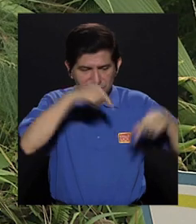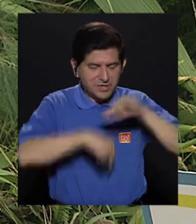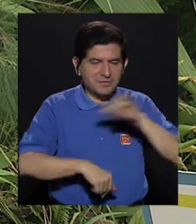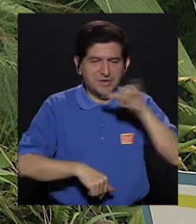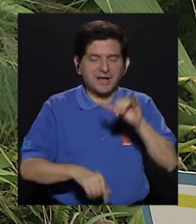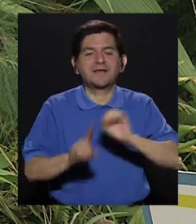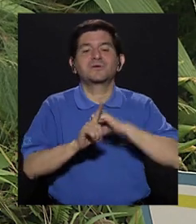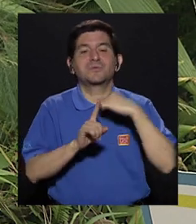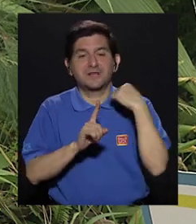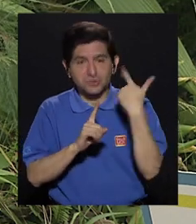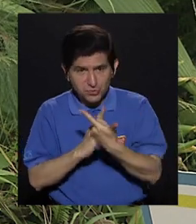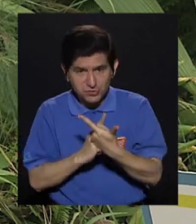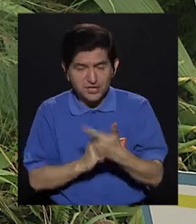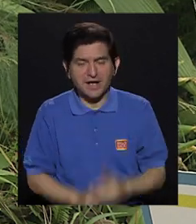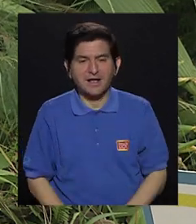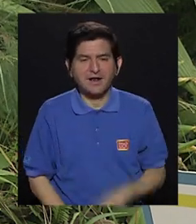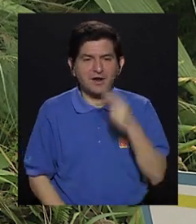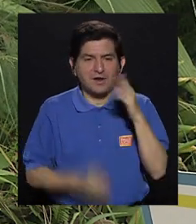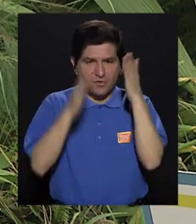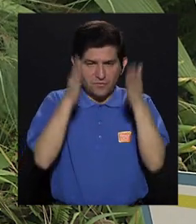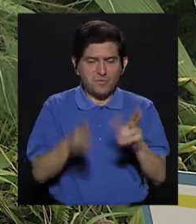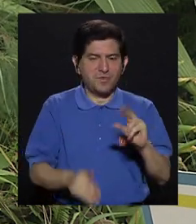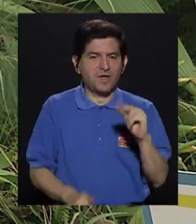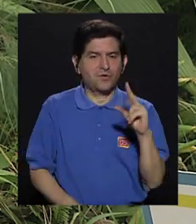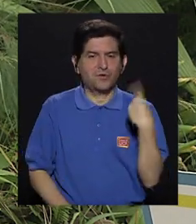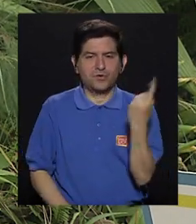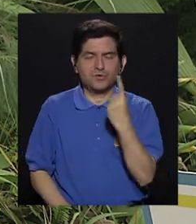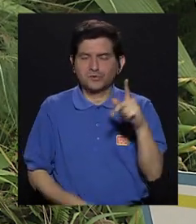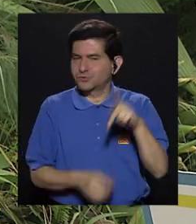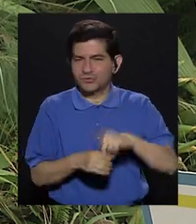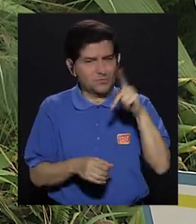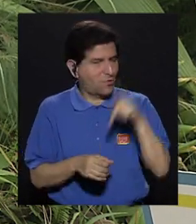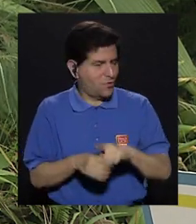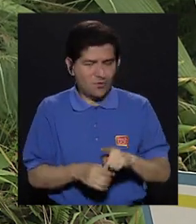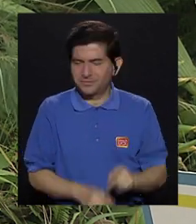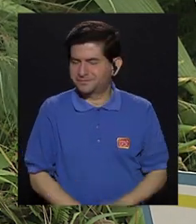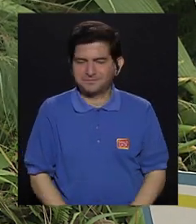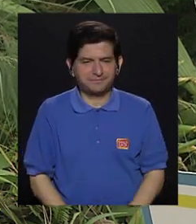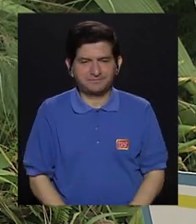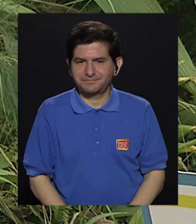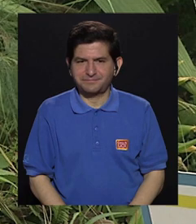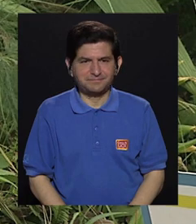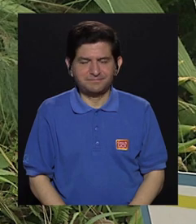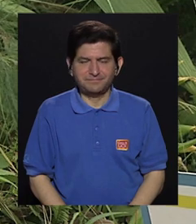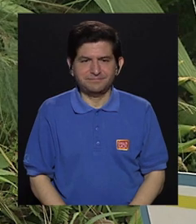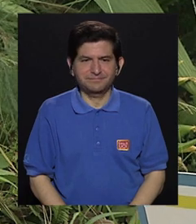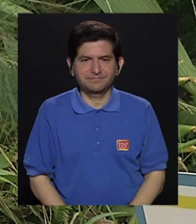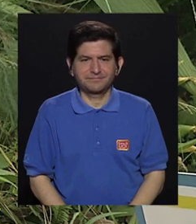una adicción social. El fumador usualmente no fuma solo. El fumador